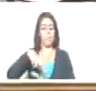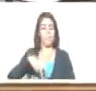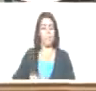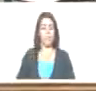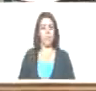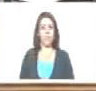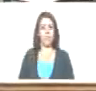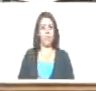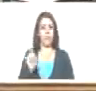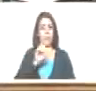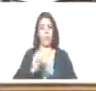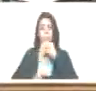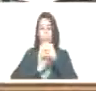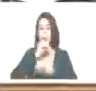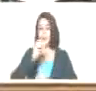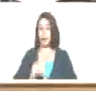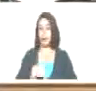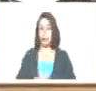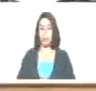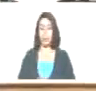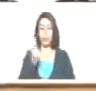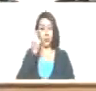hecho ni lo hará.